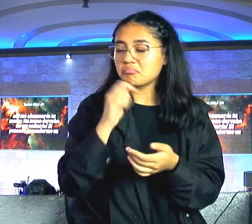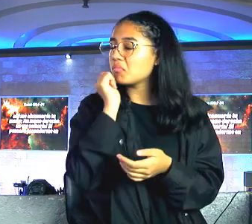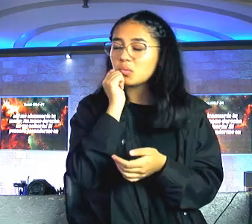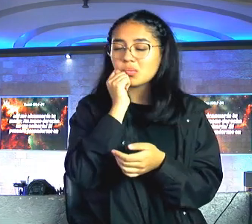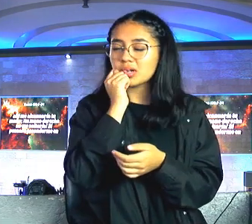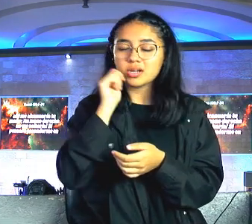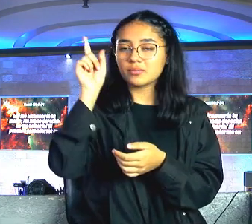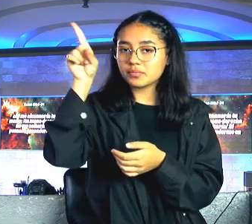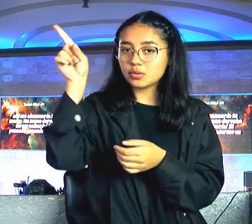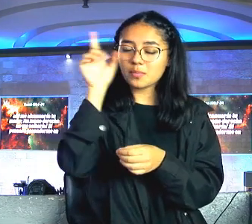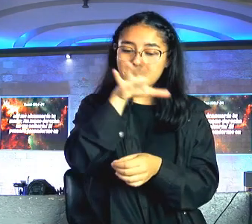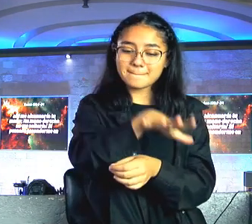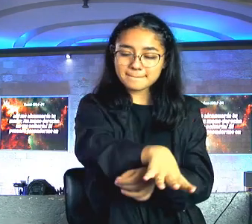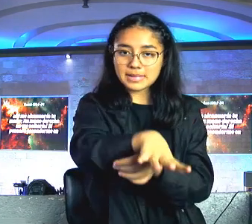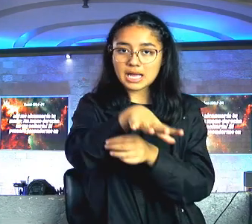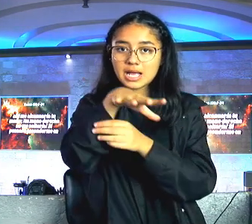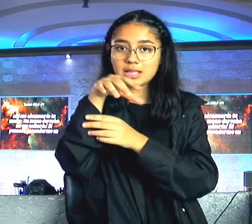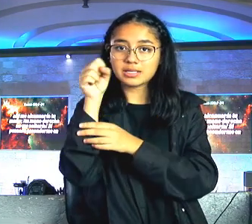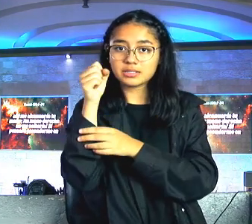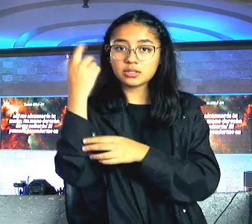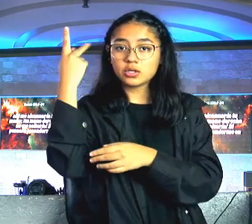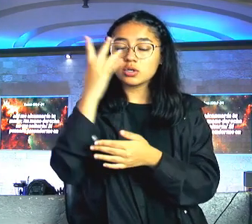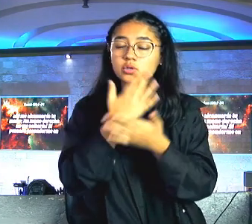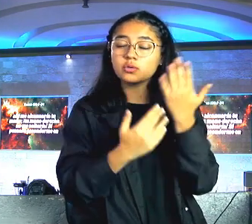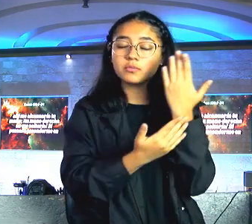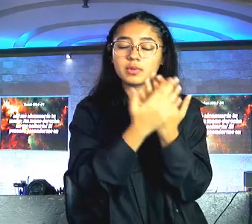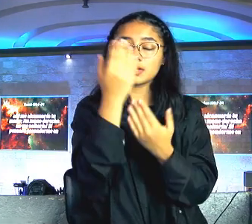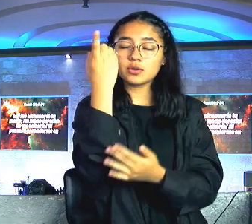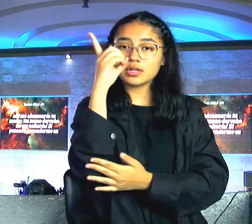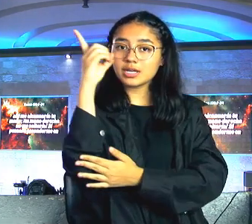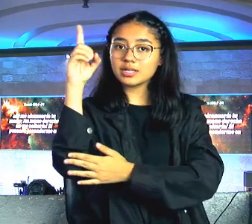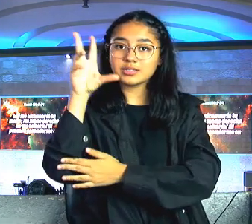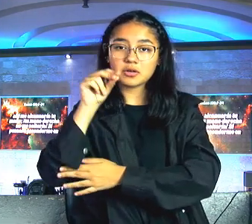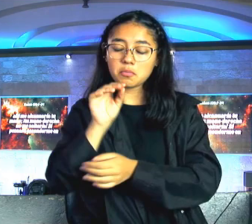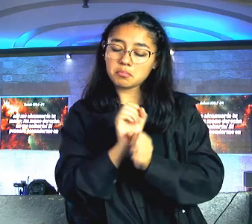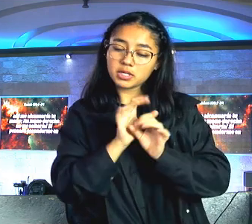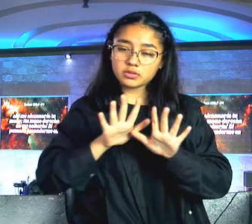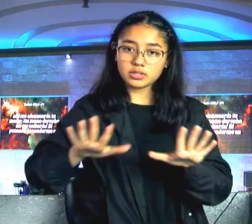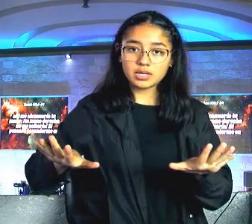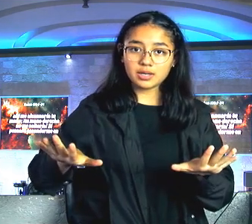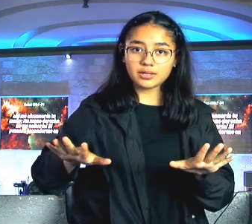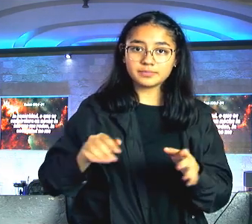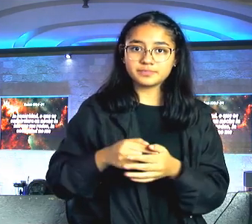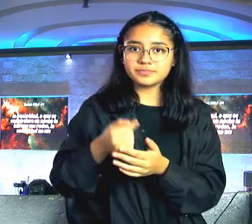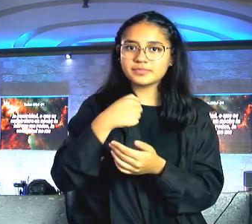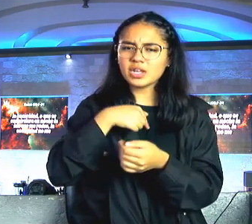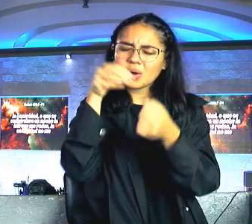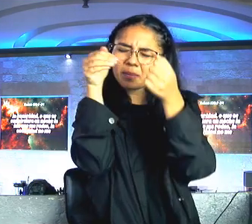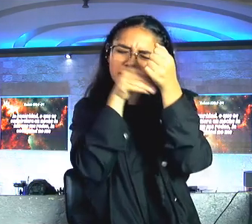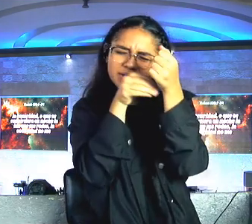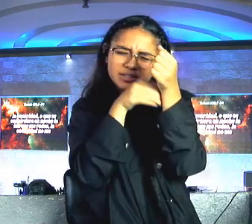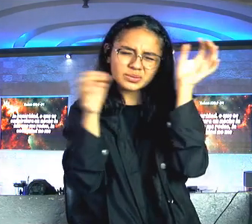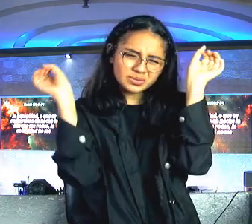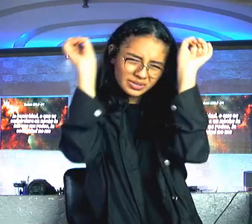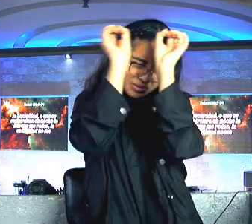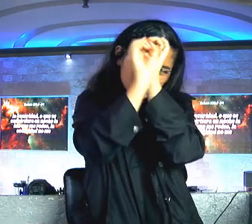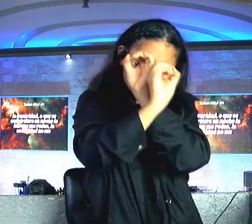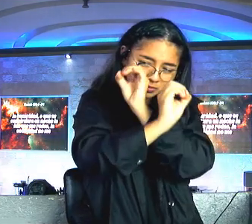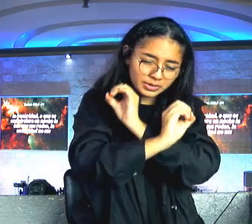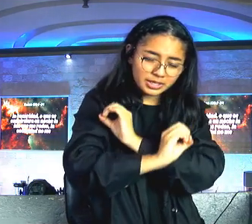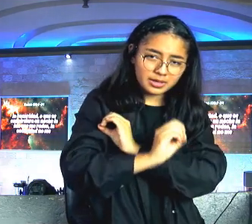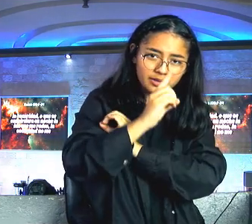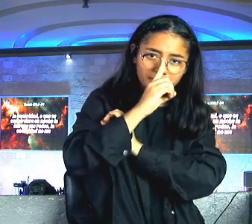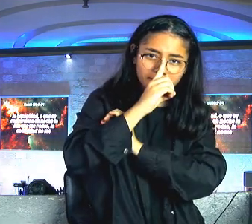mano. Tu mano derecha no me soltaría. Si pensara esconderme en la oscuridad o que